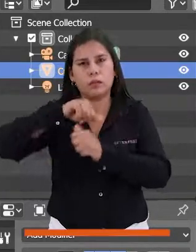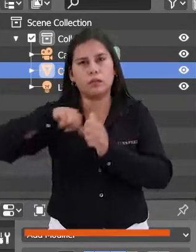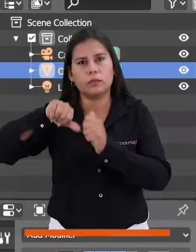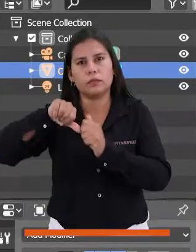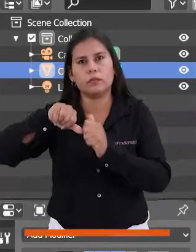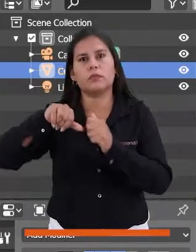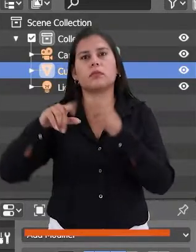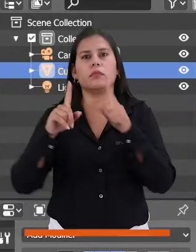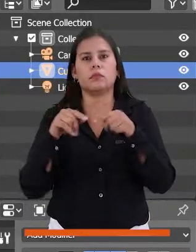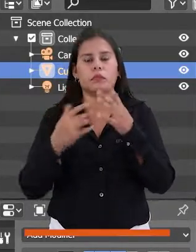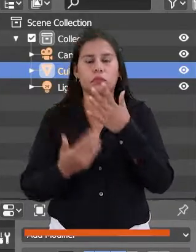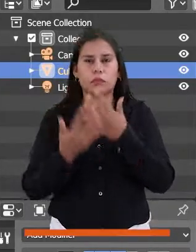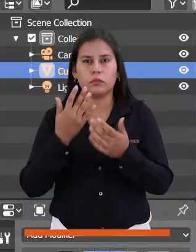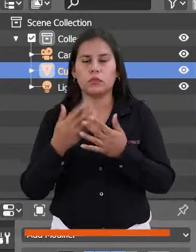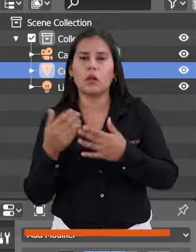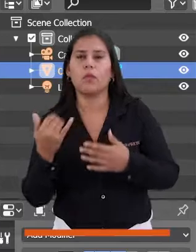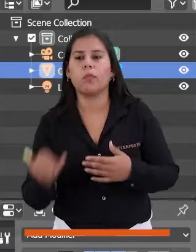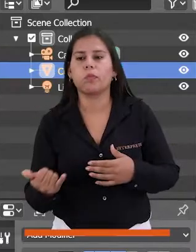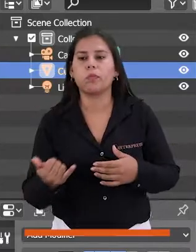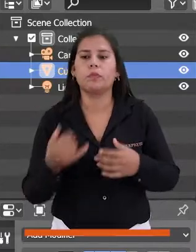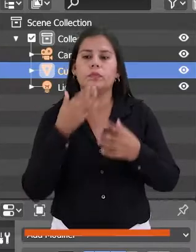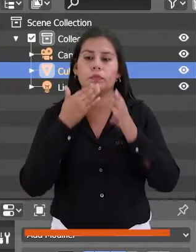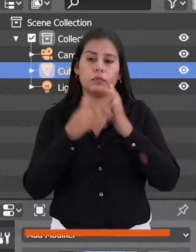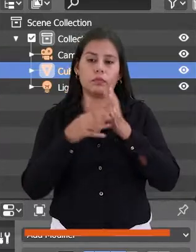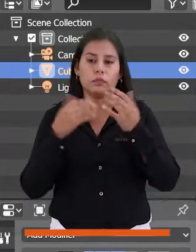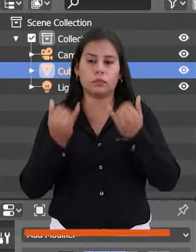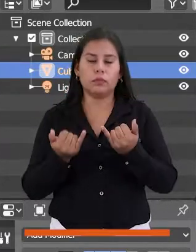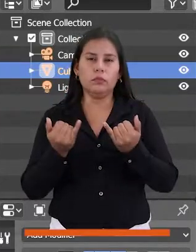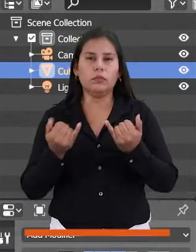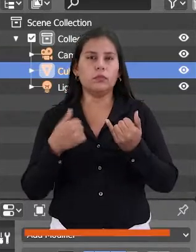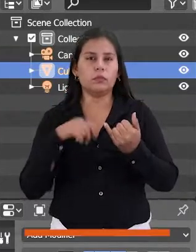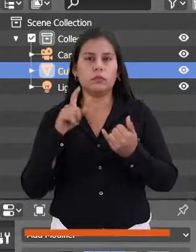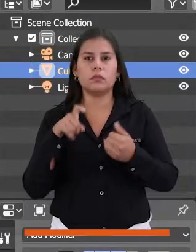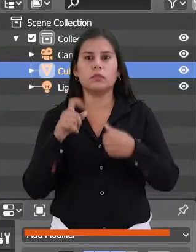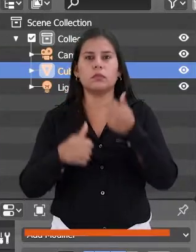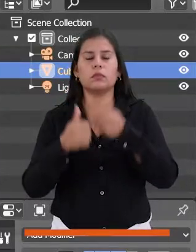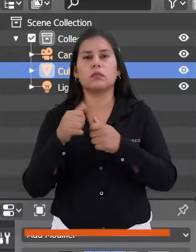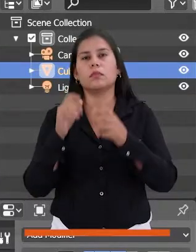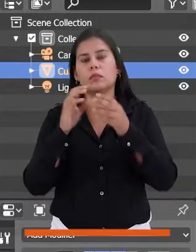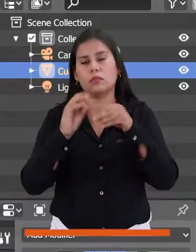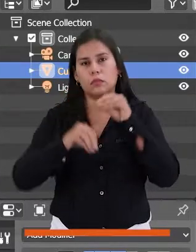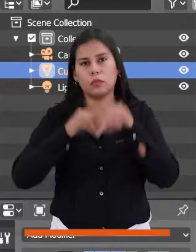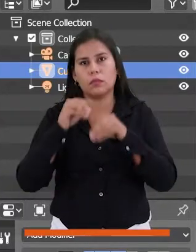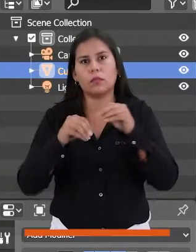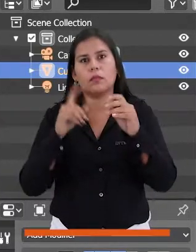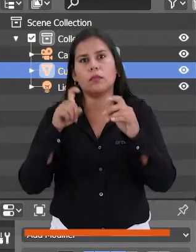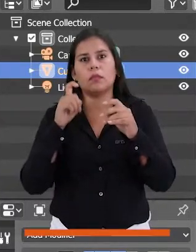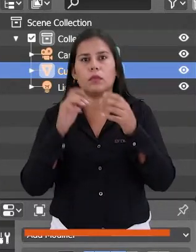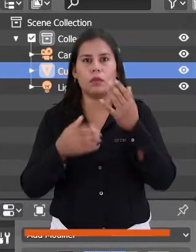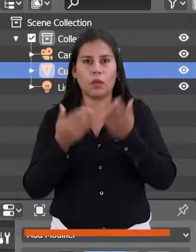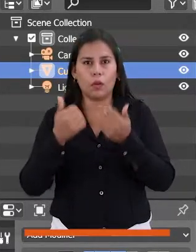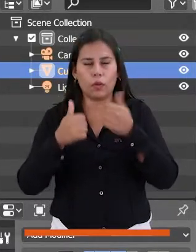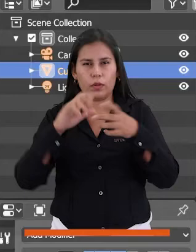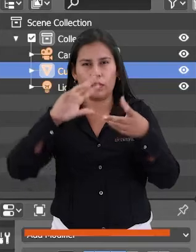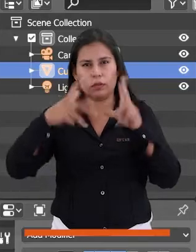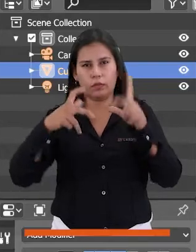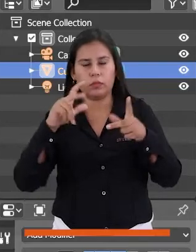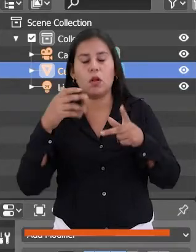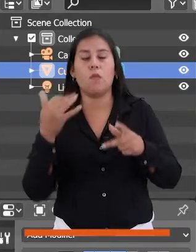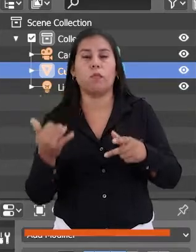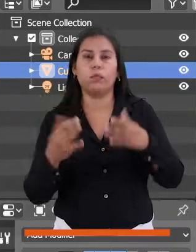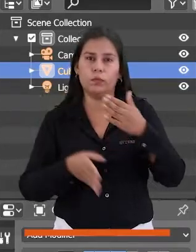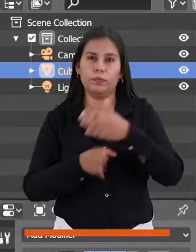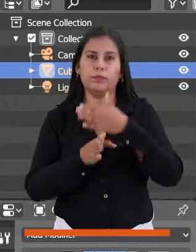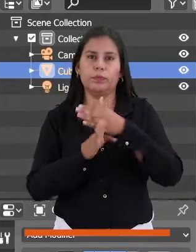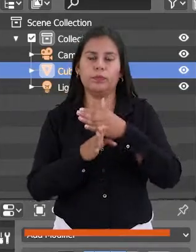no destructivos a la malla. ¿Por qué? Si yo voy ahora a modo de edición, miren que el cubo sigue estando ahí,